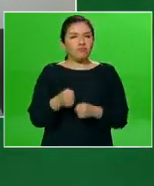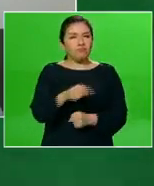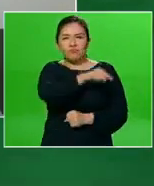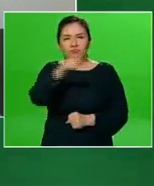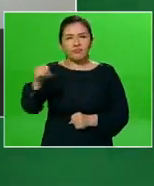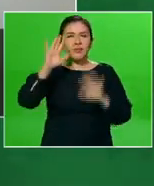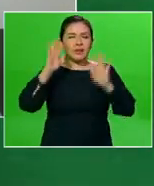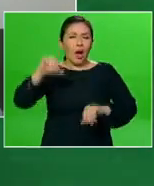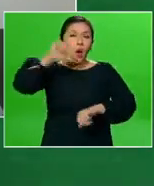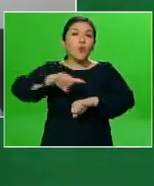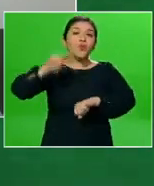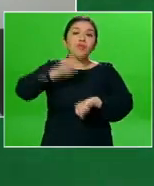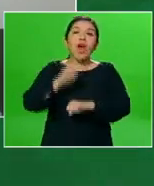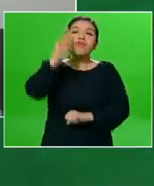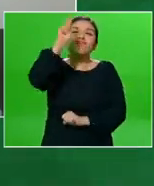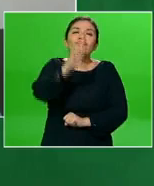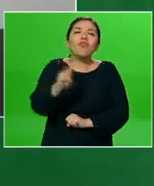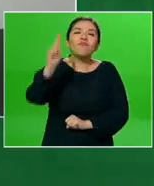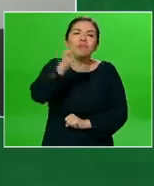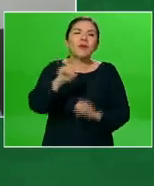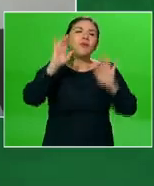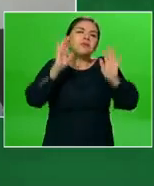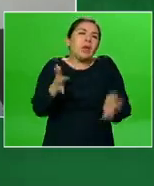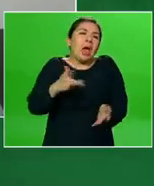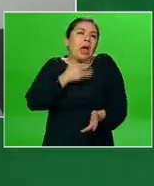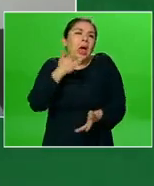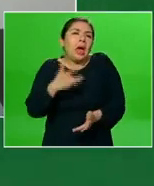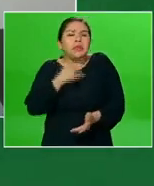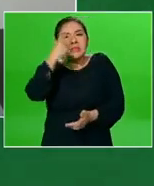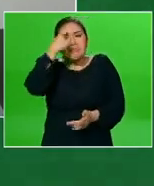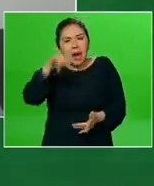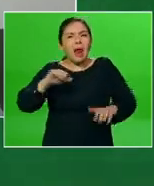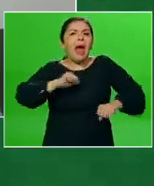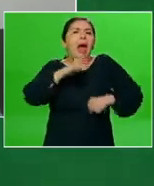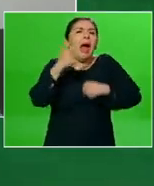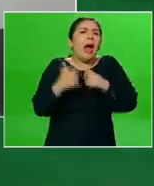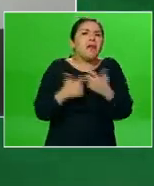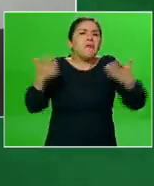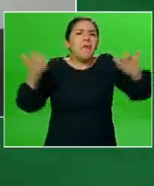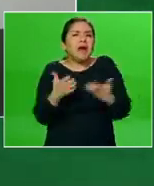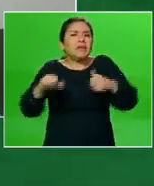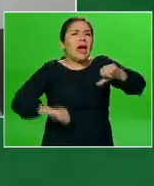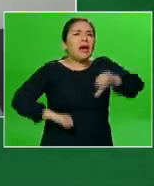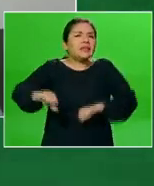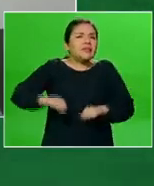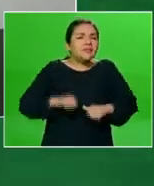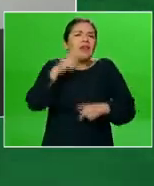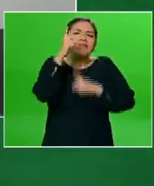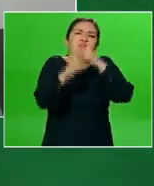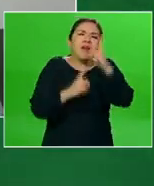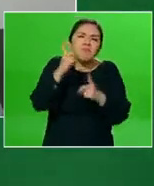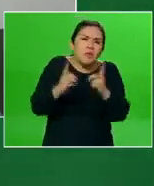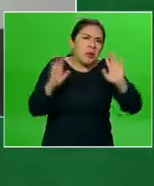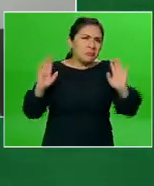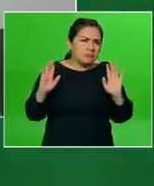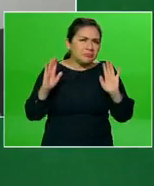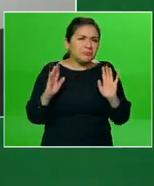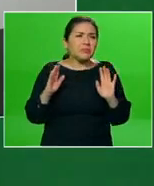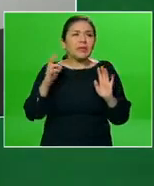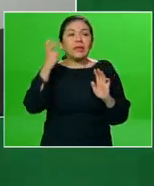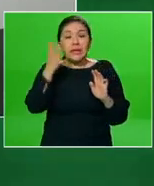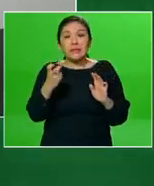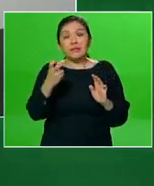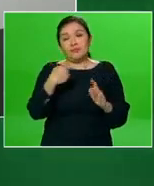del domingo de mantenido continuidad también se de participar en la actividad física mental y cerebro que